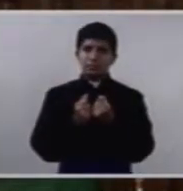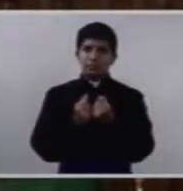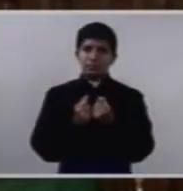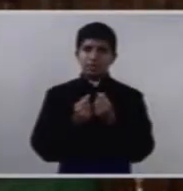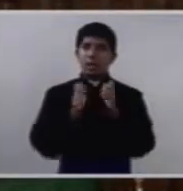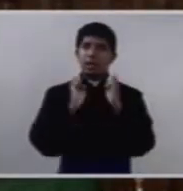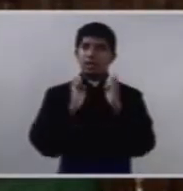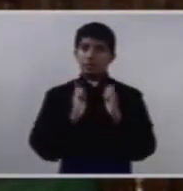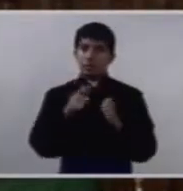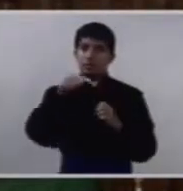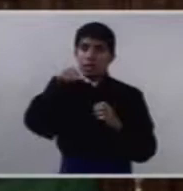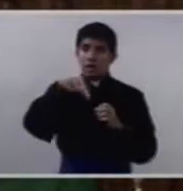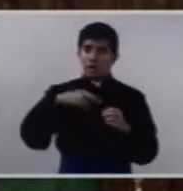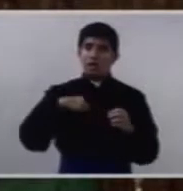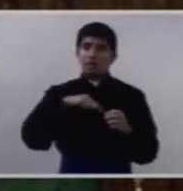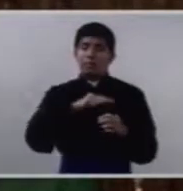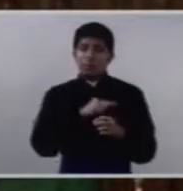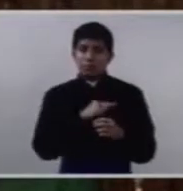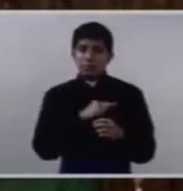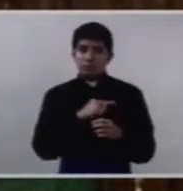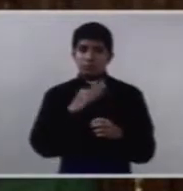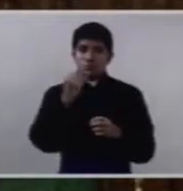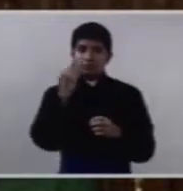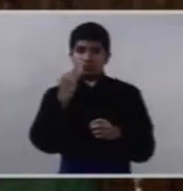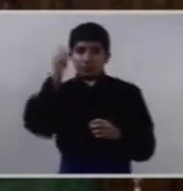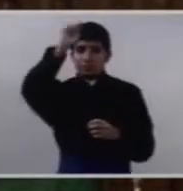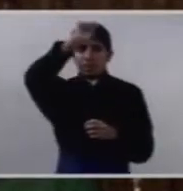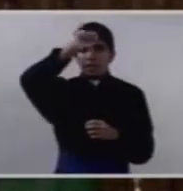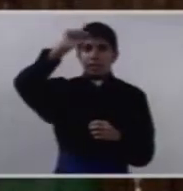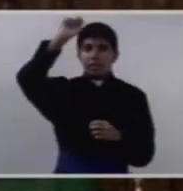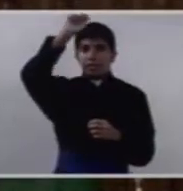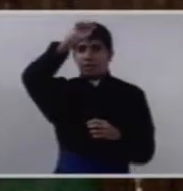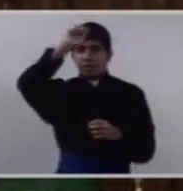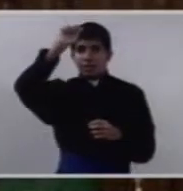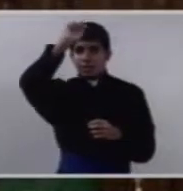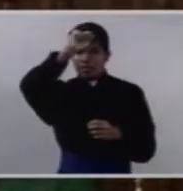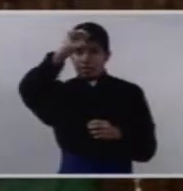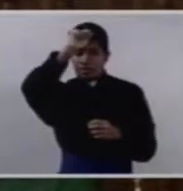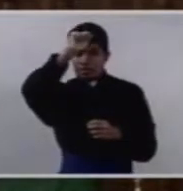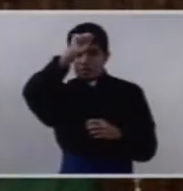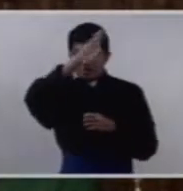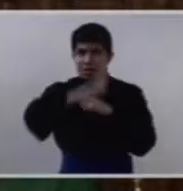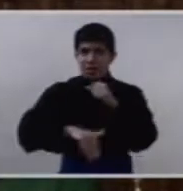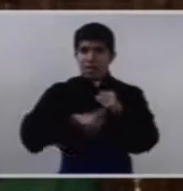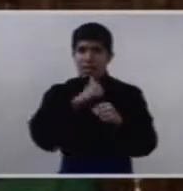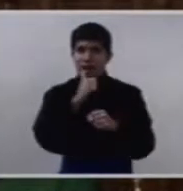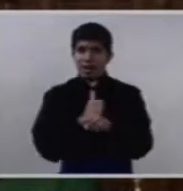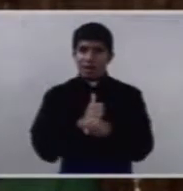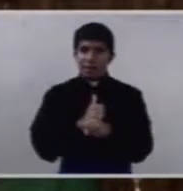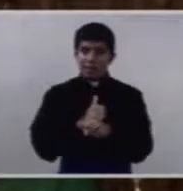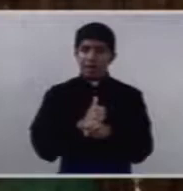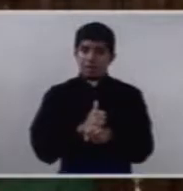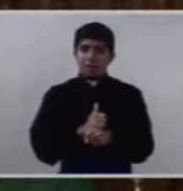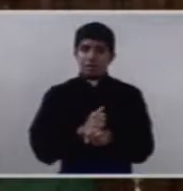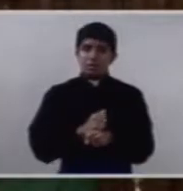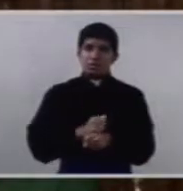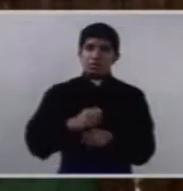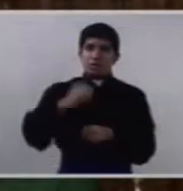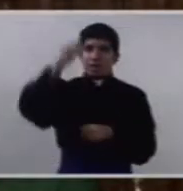Están con nosotros tres sacerdotes que cumplen 39 años de